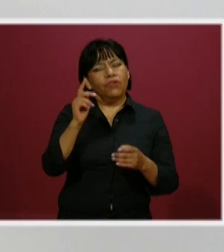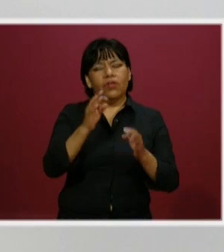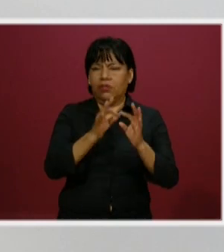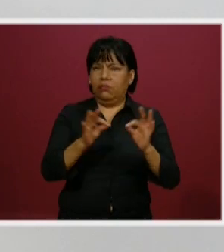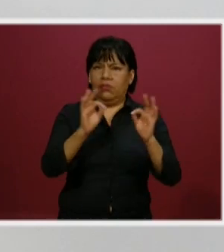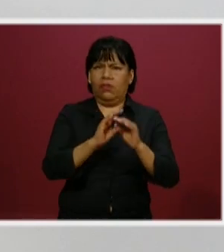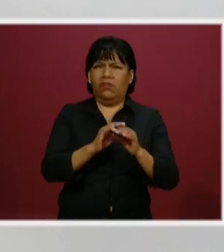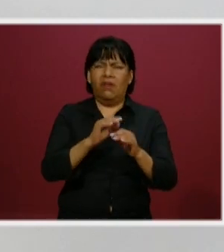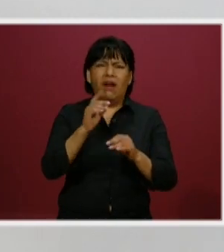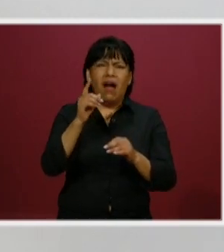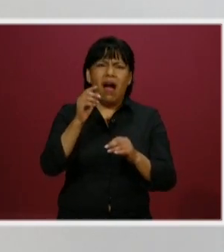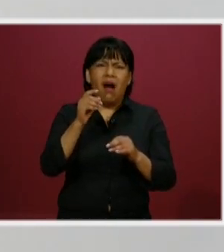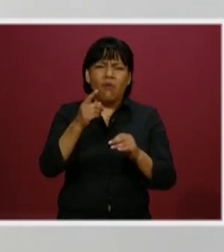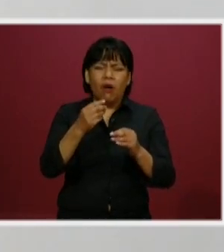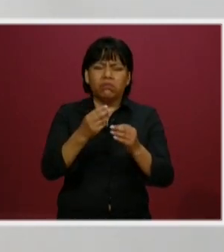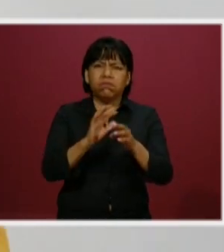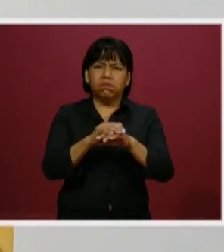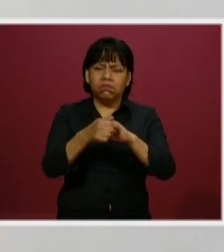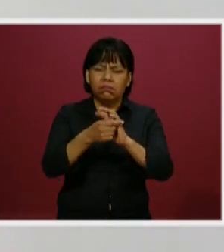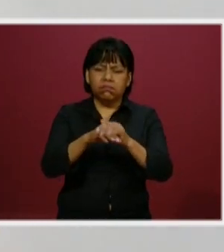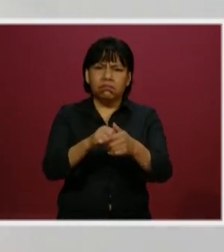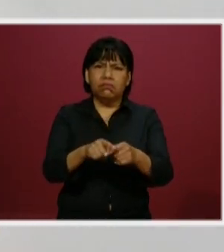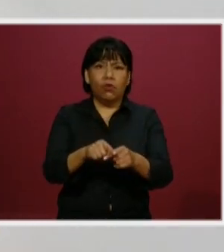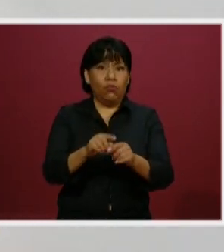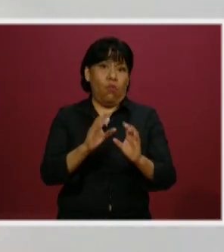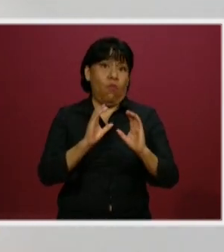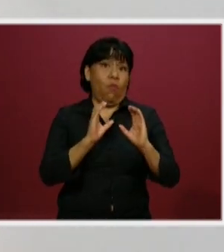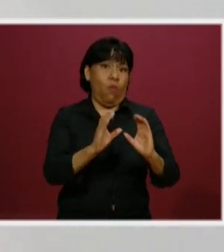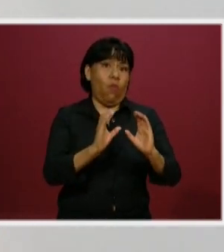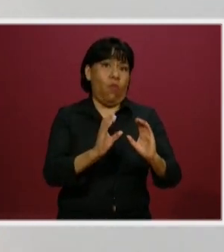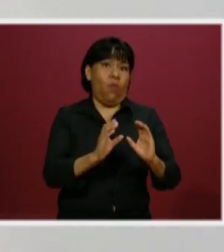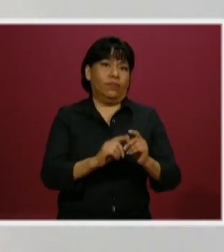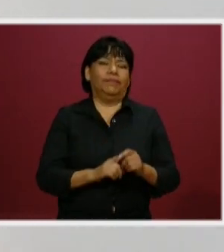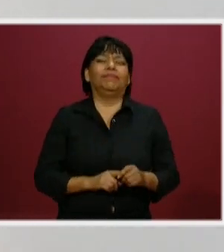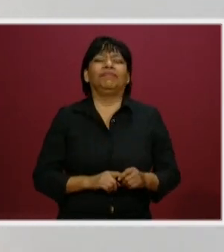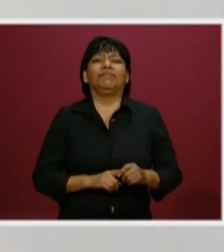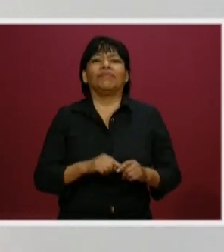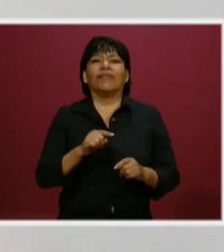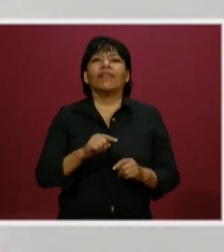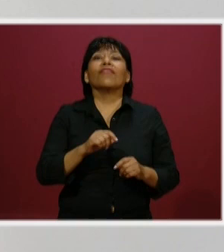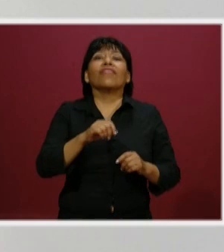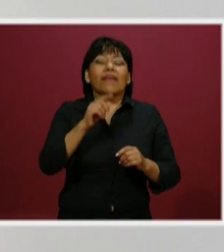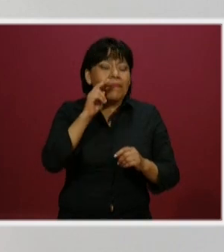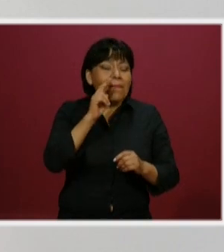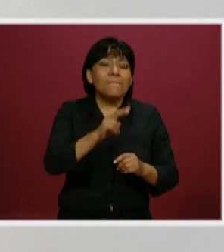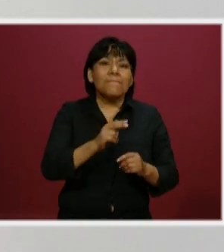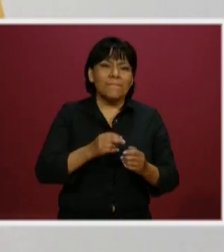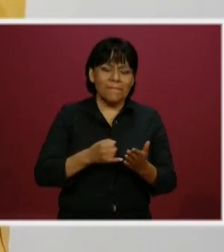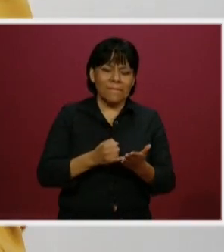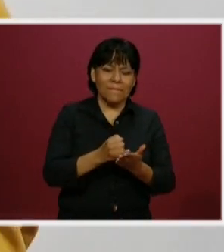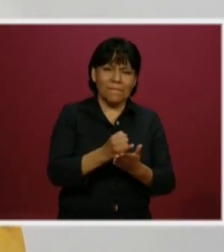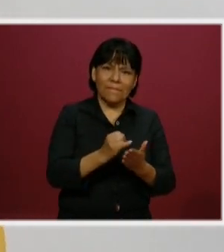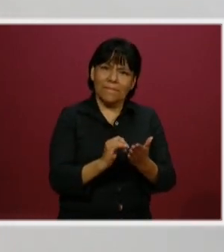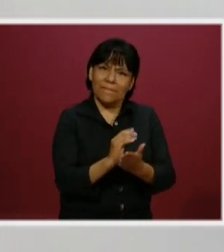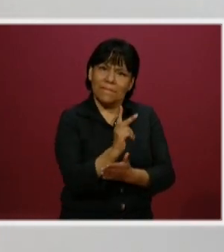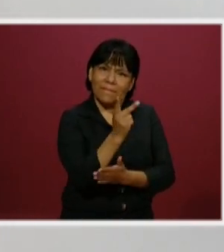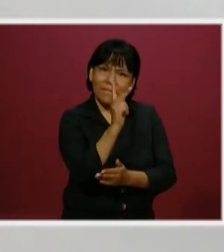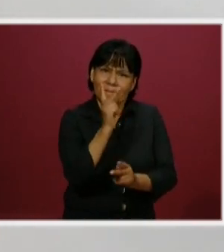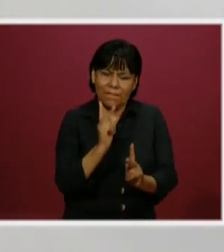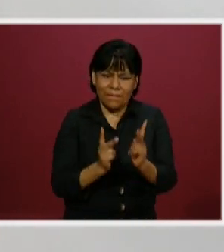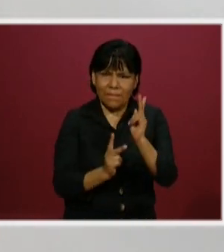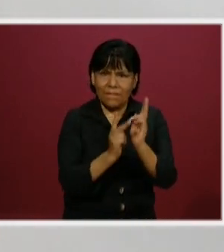evitar desperdiciar agua aquí también estamos viendo el plantar un árbol si el